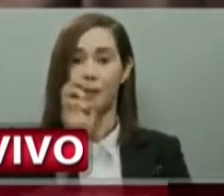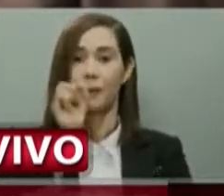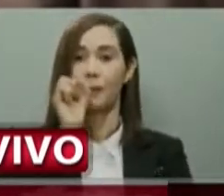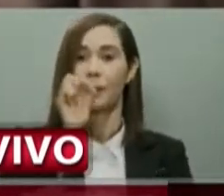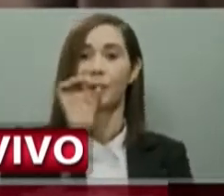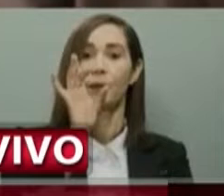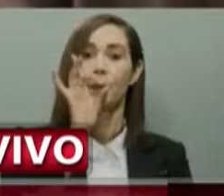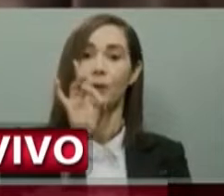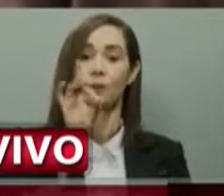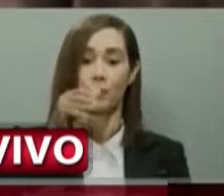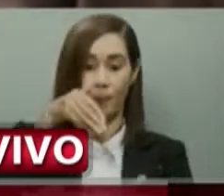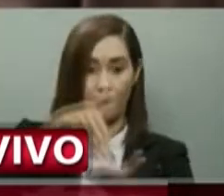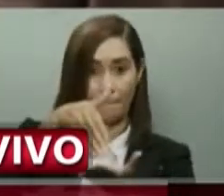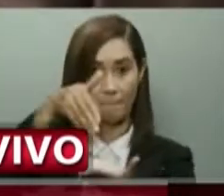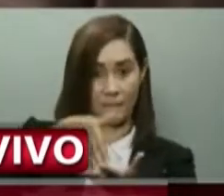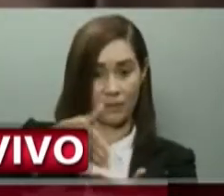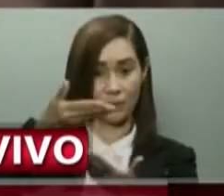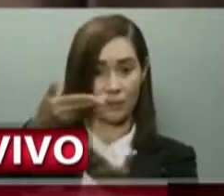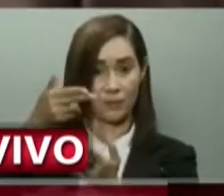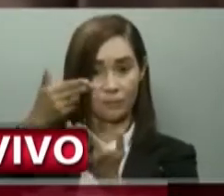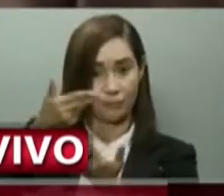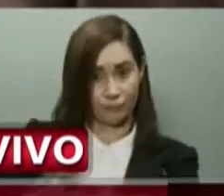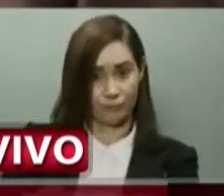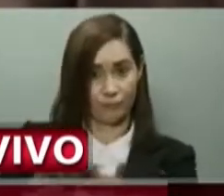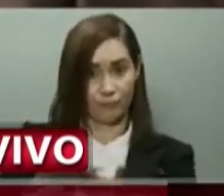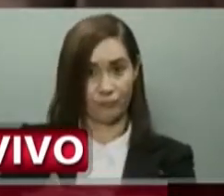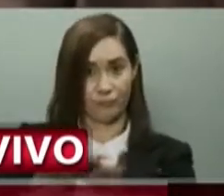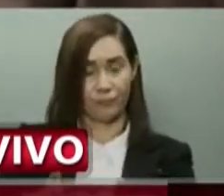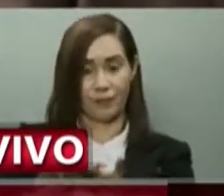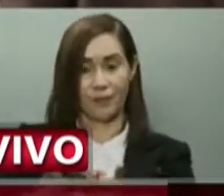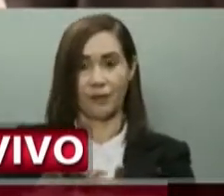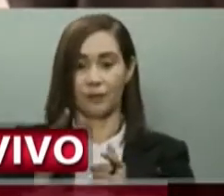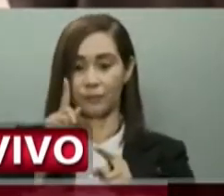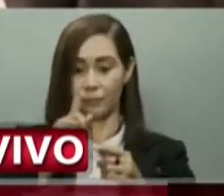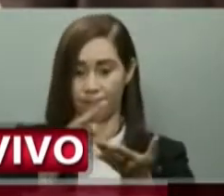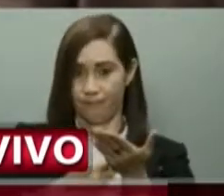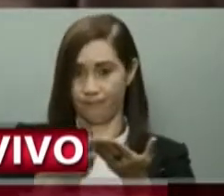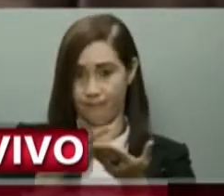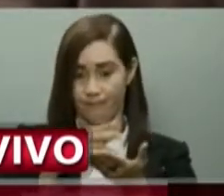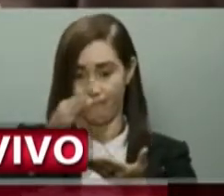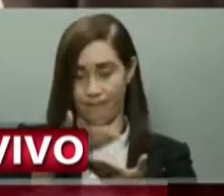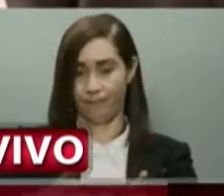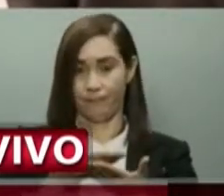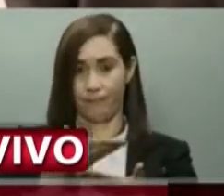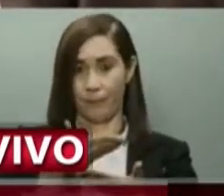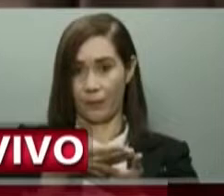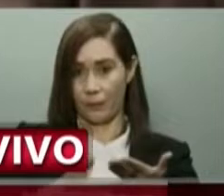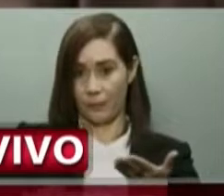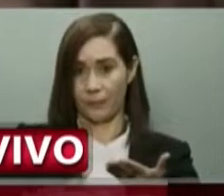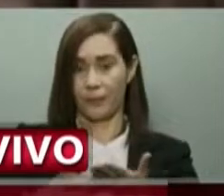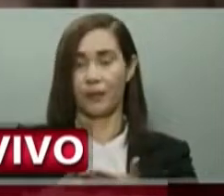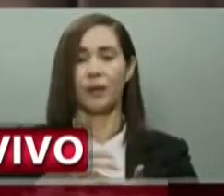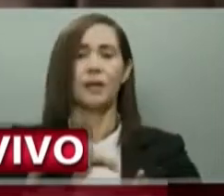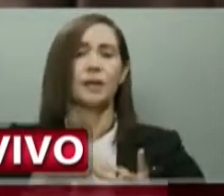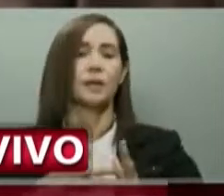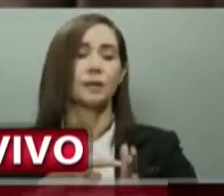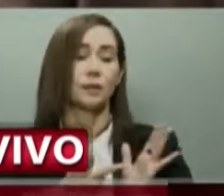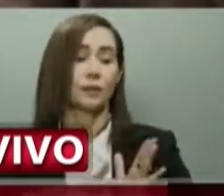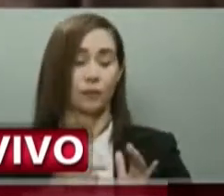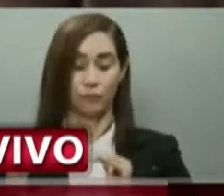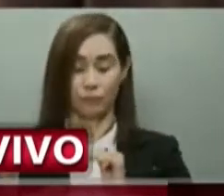6.8 millones de quintales en inventario. Eso significa que